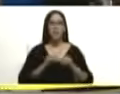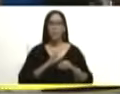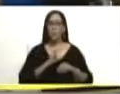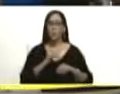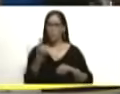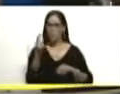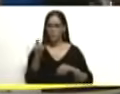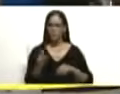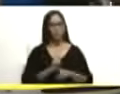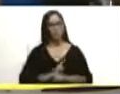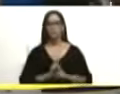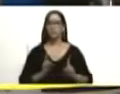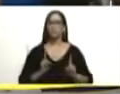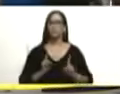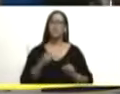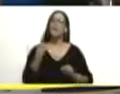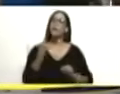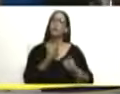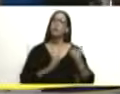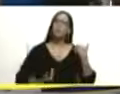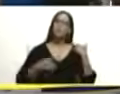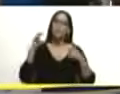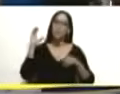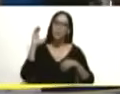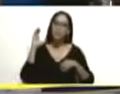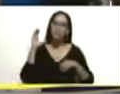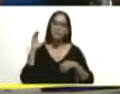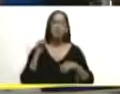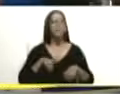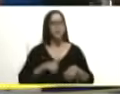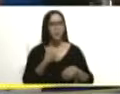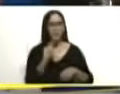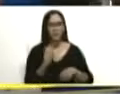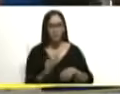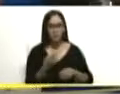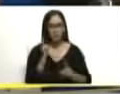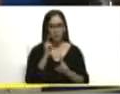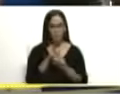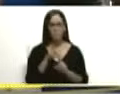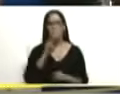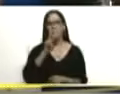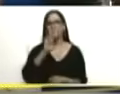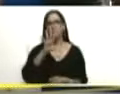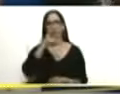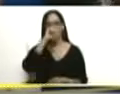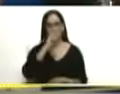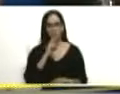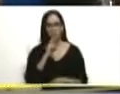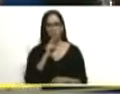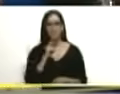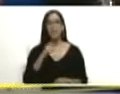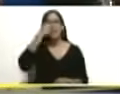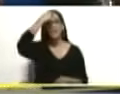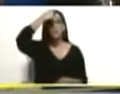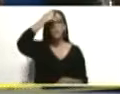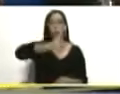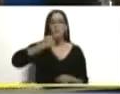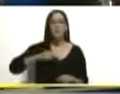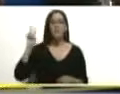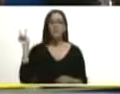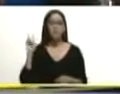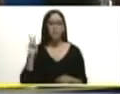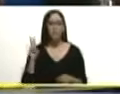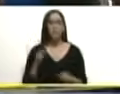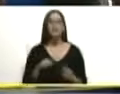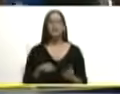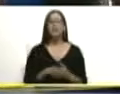particular. El único dueño de este país, podemos decir desde hace 25 años, es el pueblo de Venezuela, que se lo